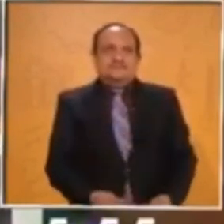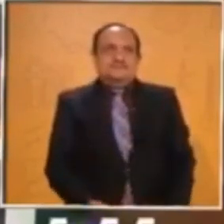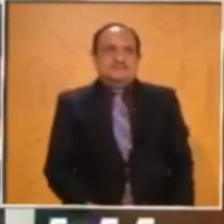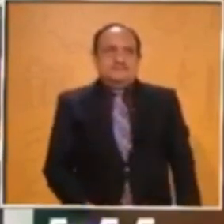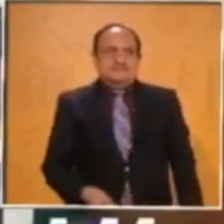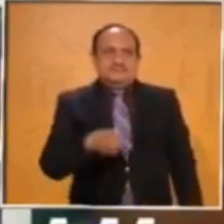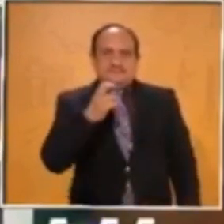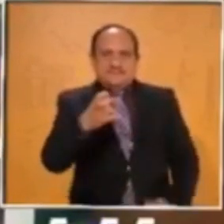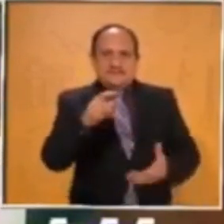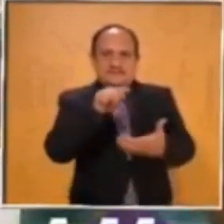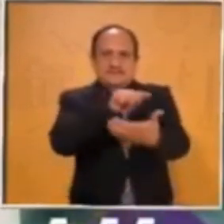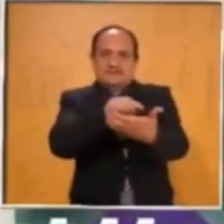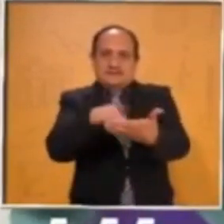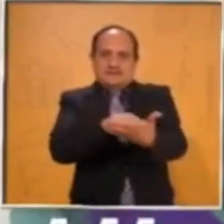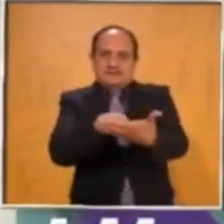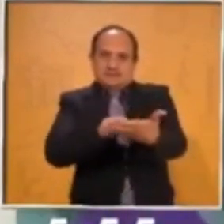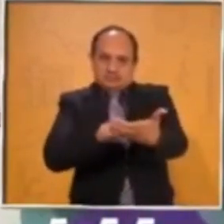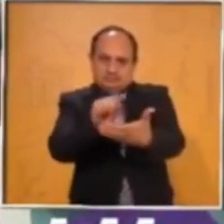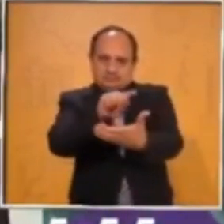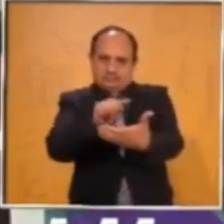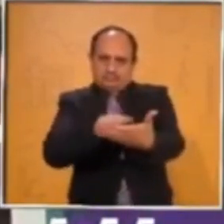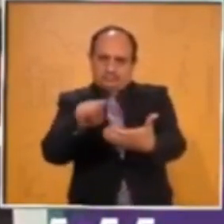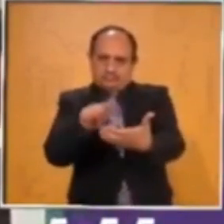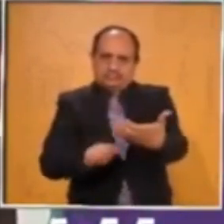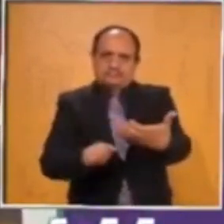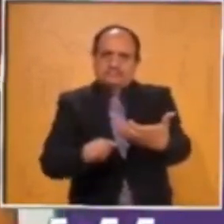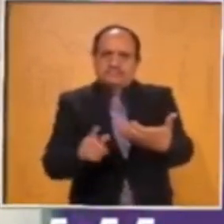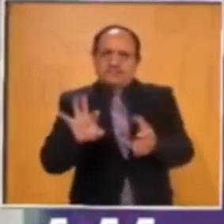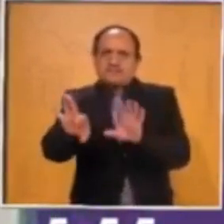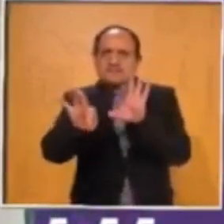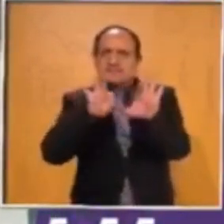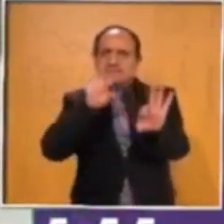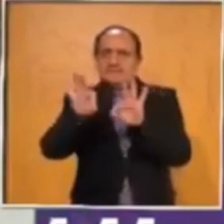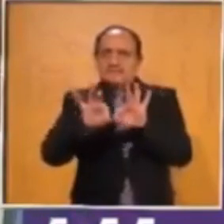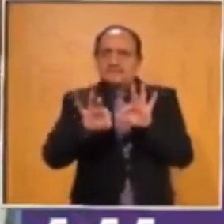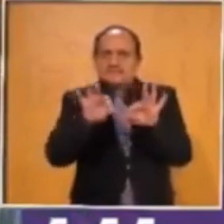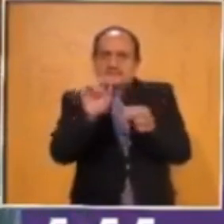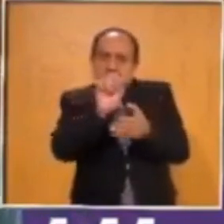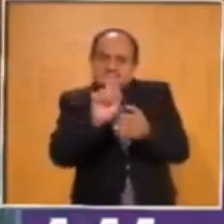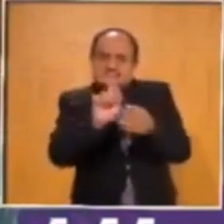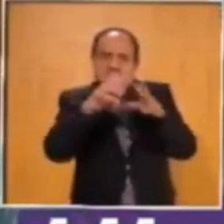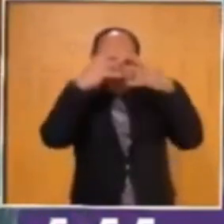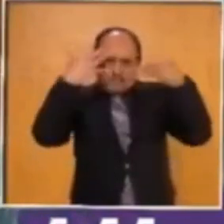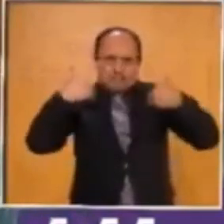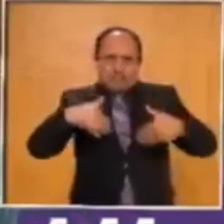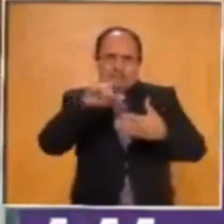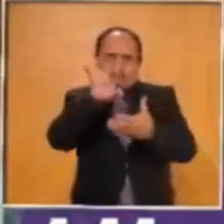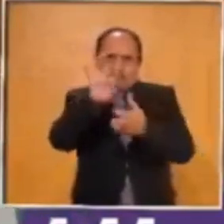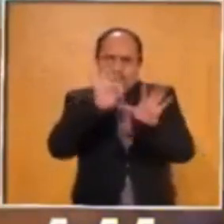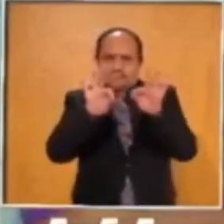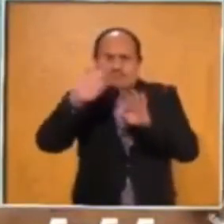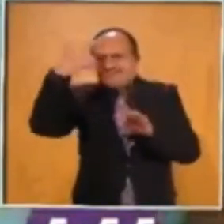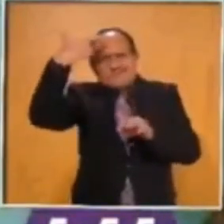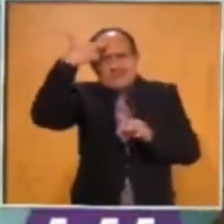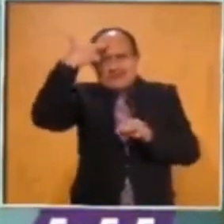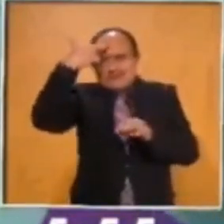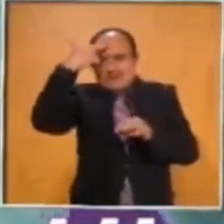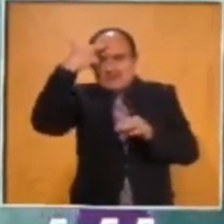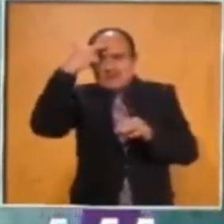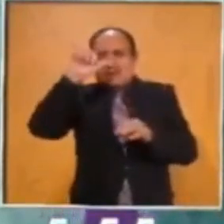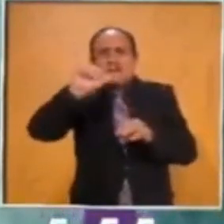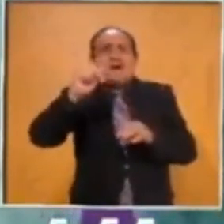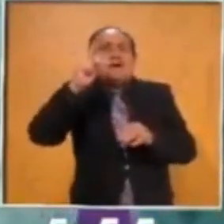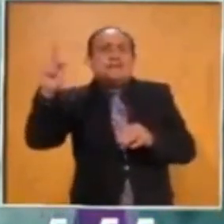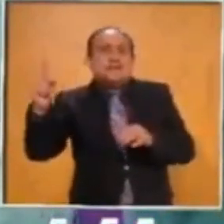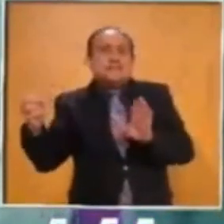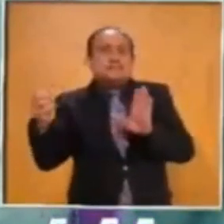Este fue hecho en un celular. Lo único que hicieron, fueron diseñando el monito en un celular. No recuerdo el nombre de la aplicación, eso sí se las